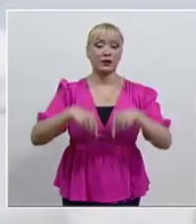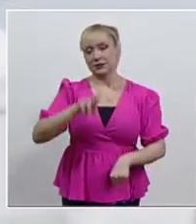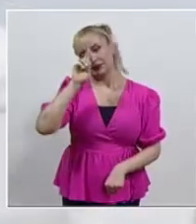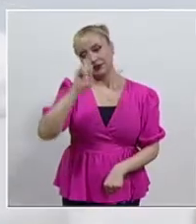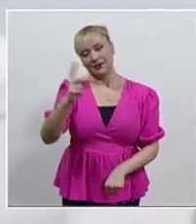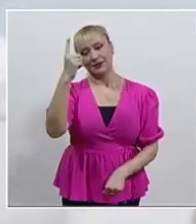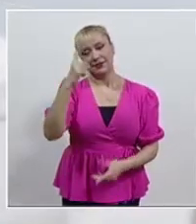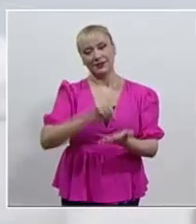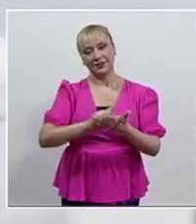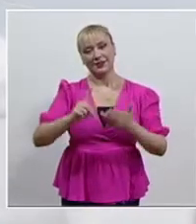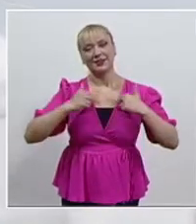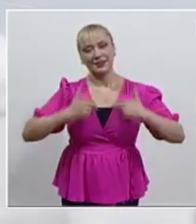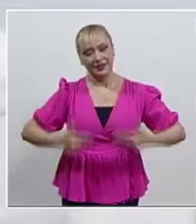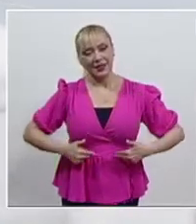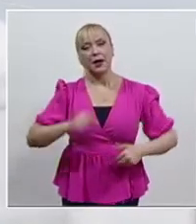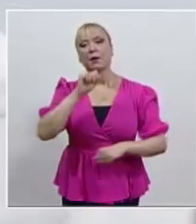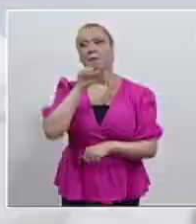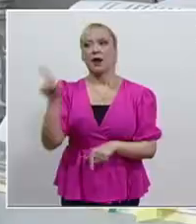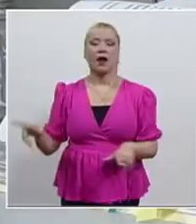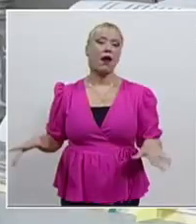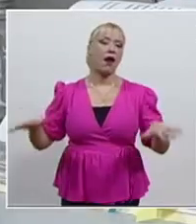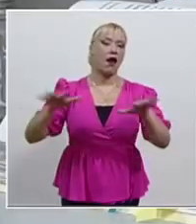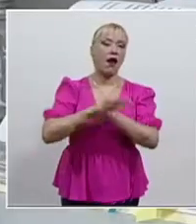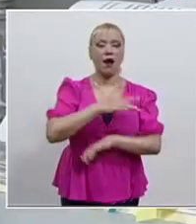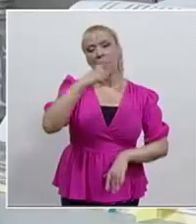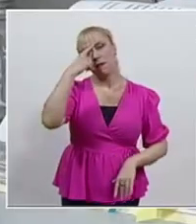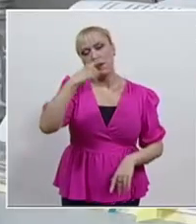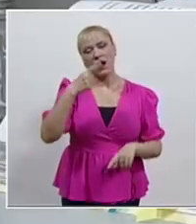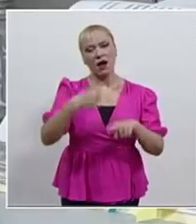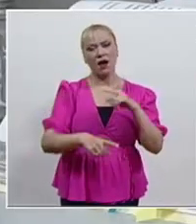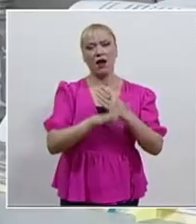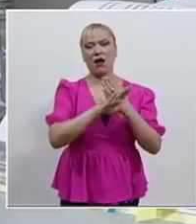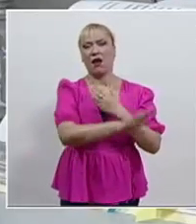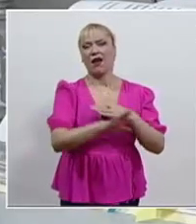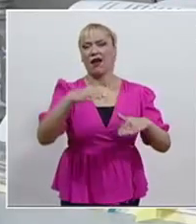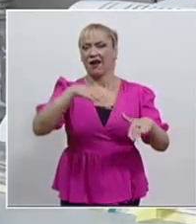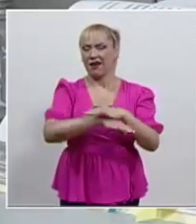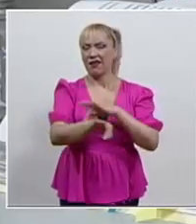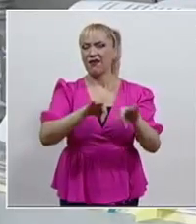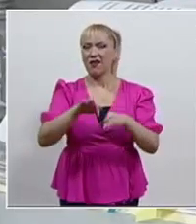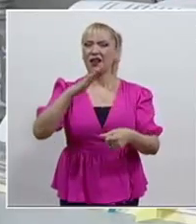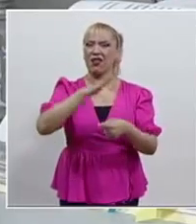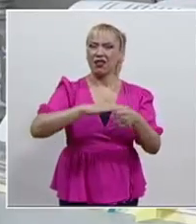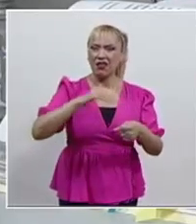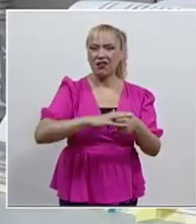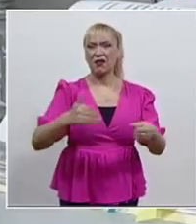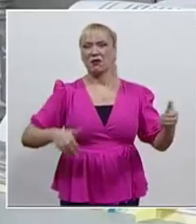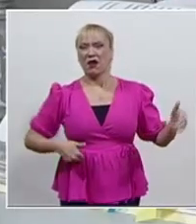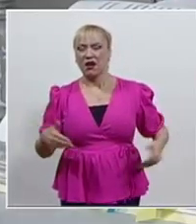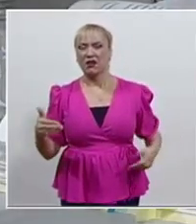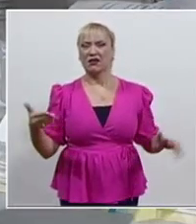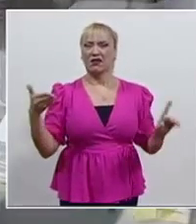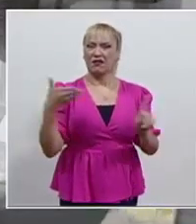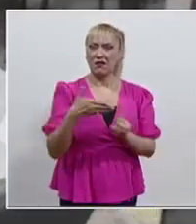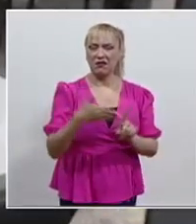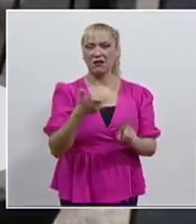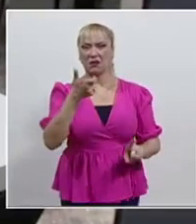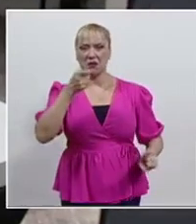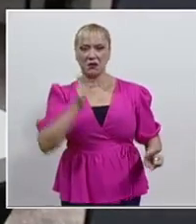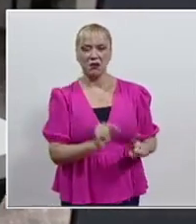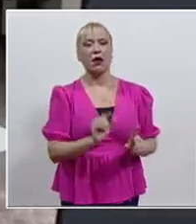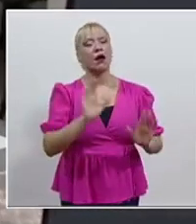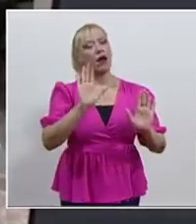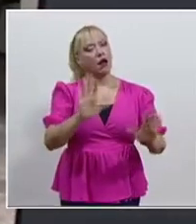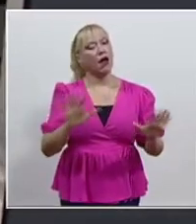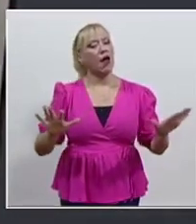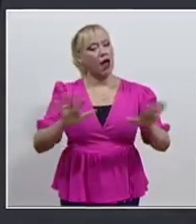humanos. El Consejo también modificó el acuerdo para prevenir la violencia laboral y mejorar el ambiente de trabajo, para establecer que cuando lo